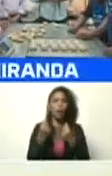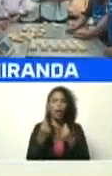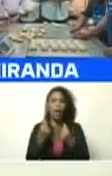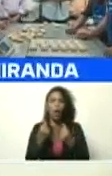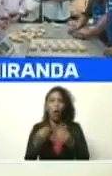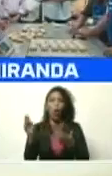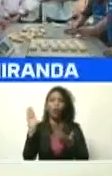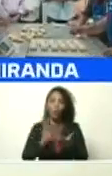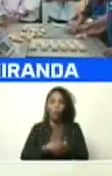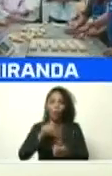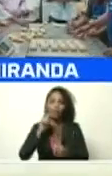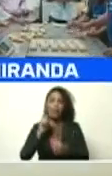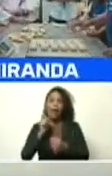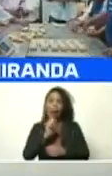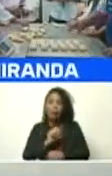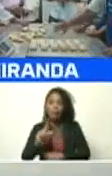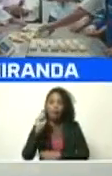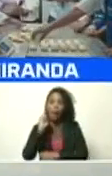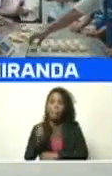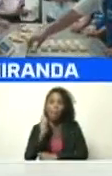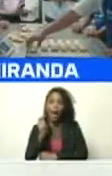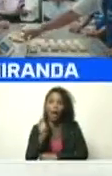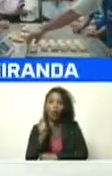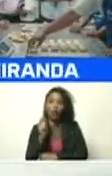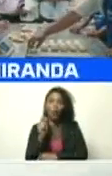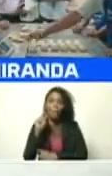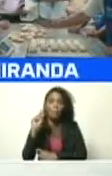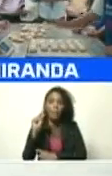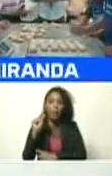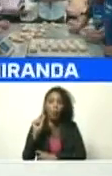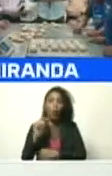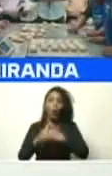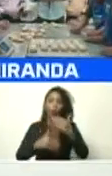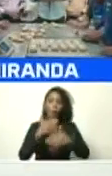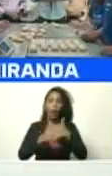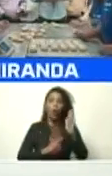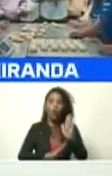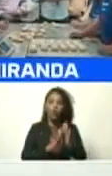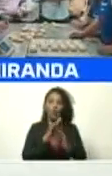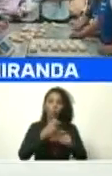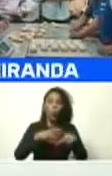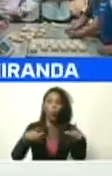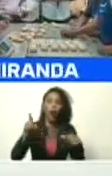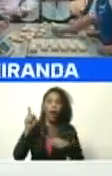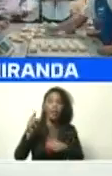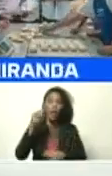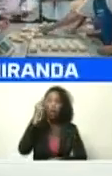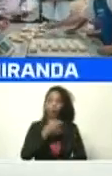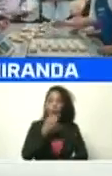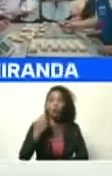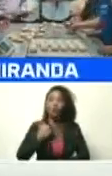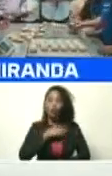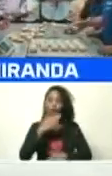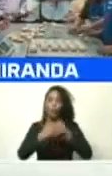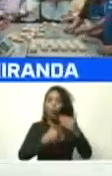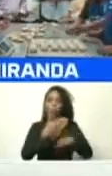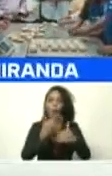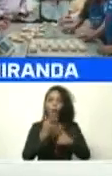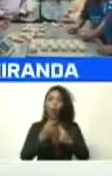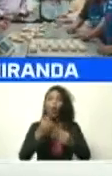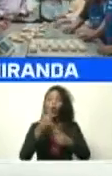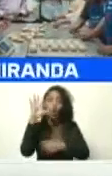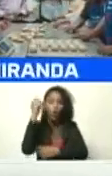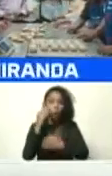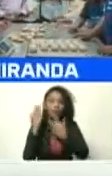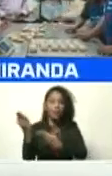salario plenamente, que lo vamos a recuperar paso a paso. Es un compromiso y lo vamos a lograr paso a paso, pero para recuperar